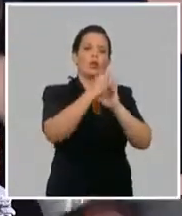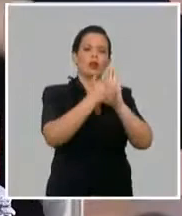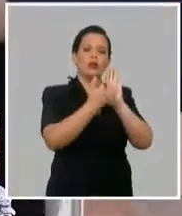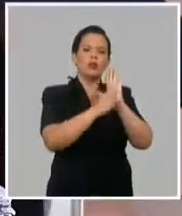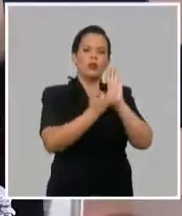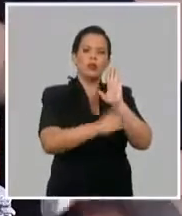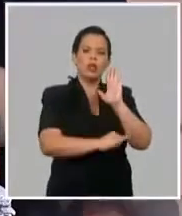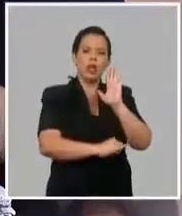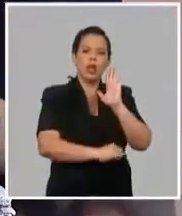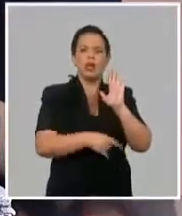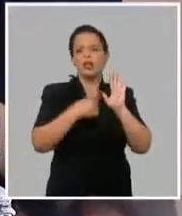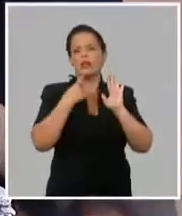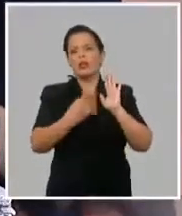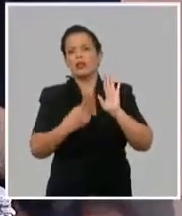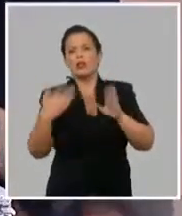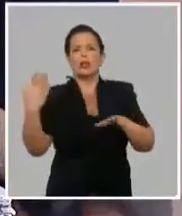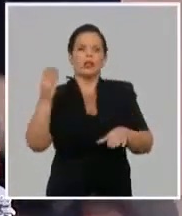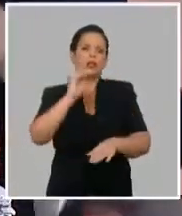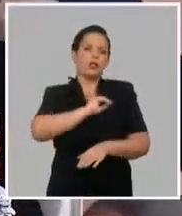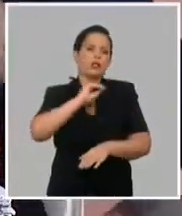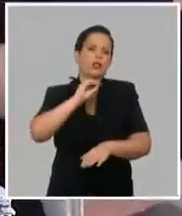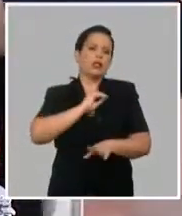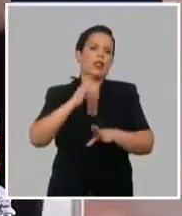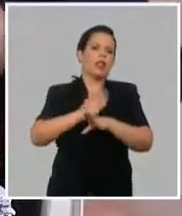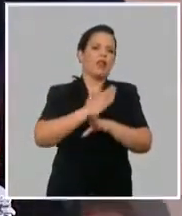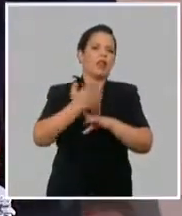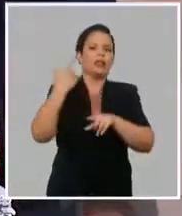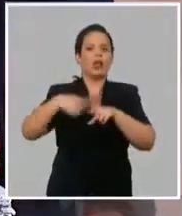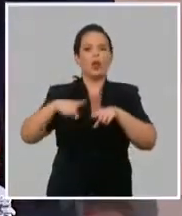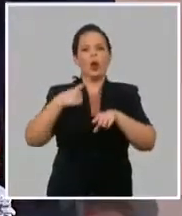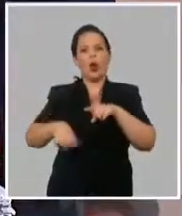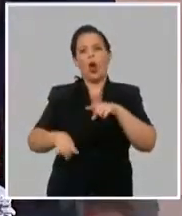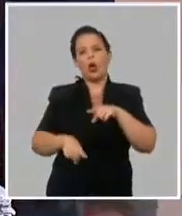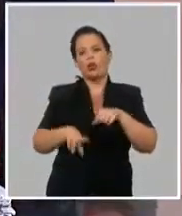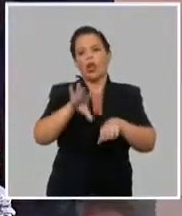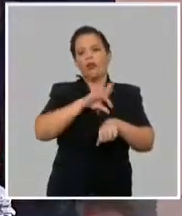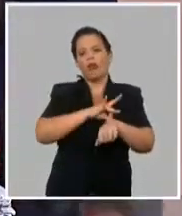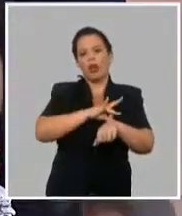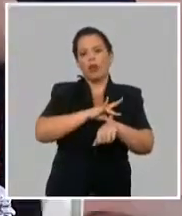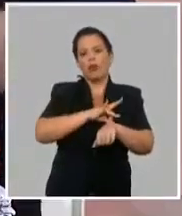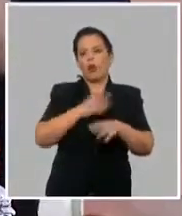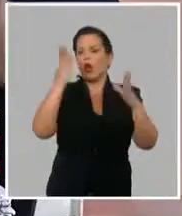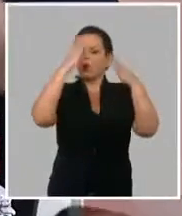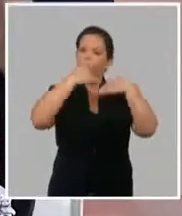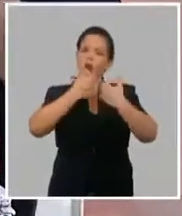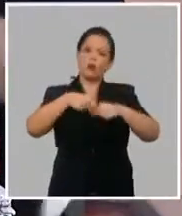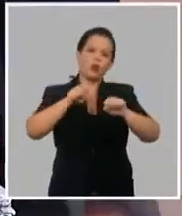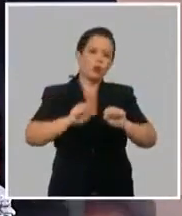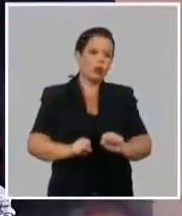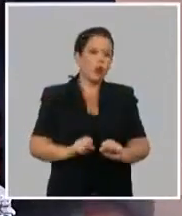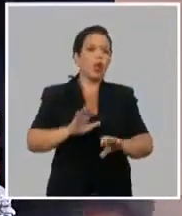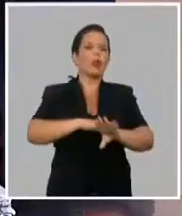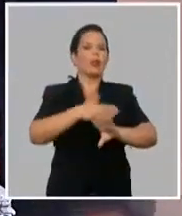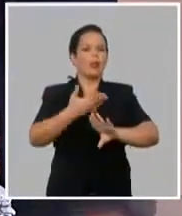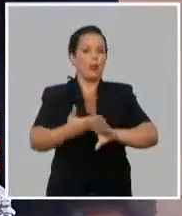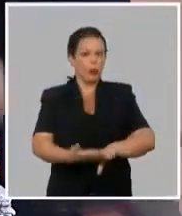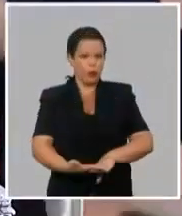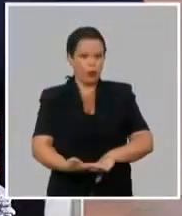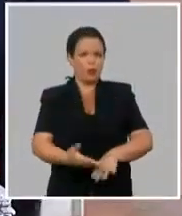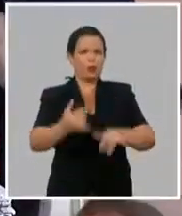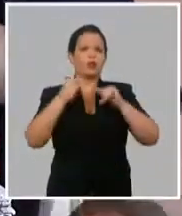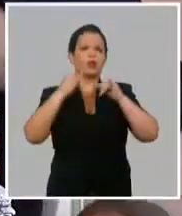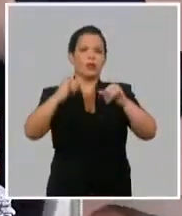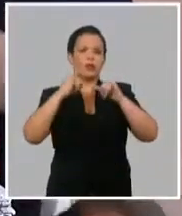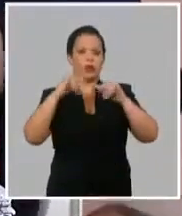síntomas diversos que no es posible y sobre eso se explicará mucho adelante con bases más científicas que las mías